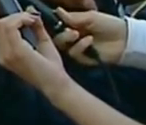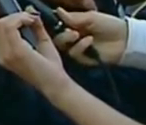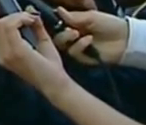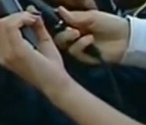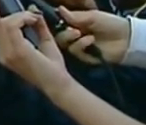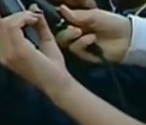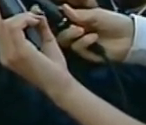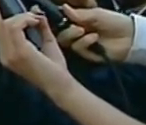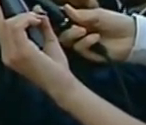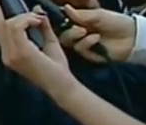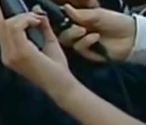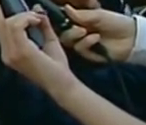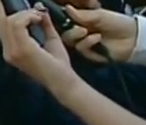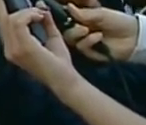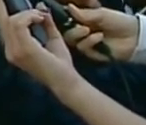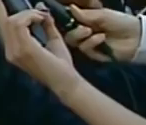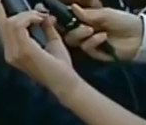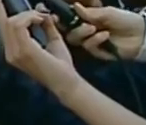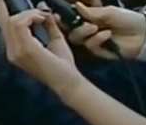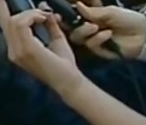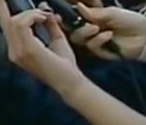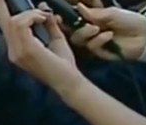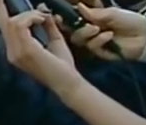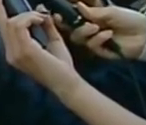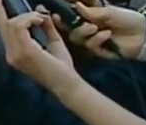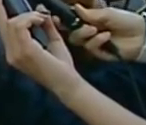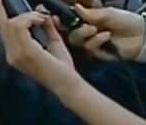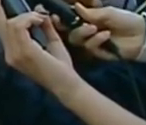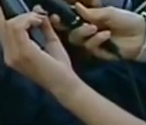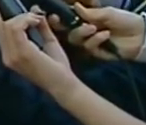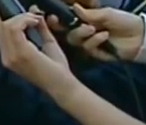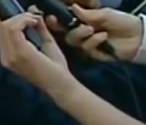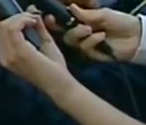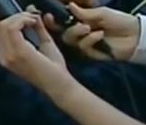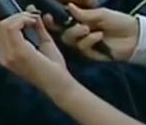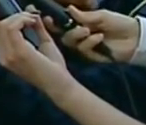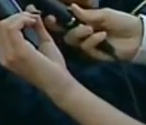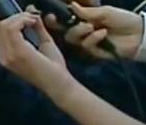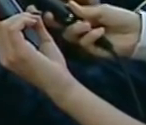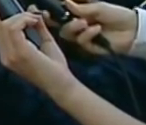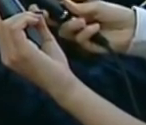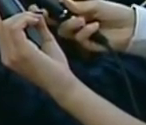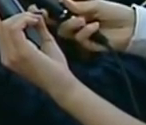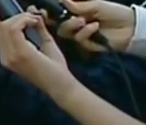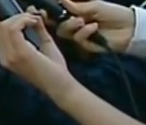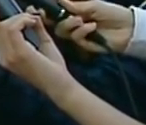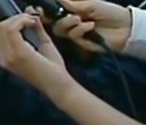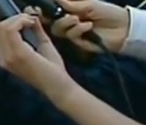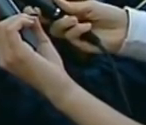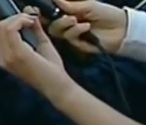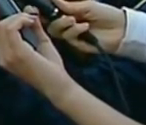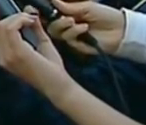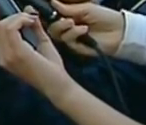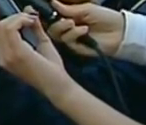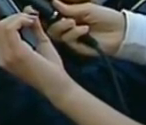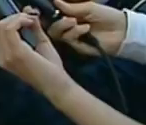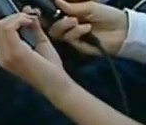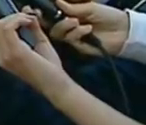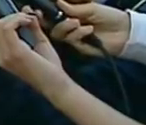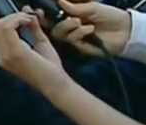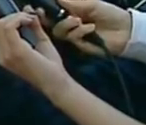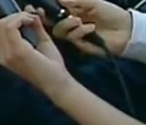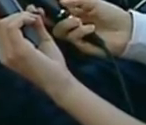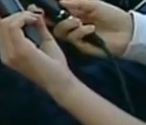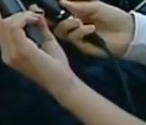de países que tienen en este momento una política hostil contra Venezuela, en el caso de Brasil, por solamente poner un